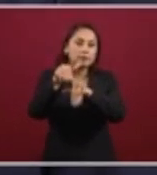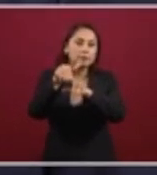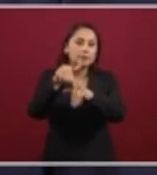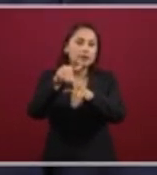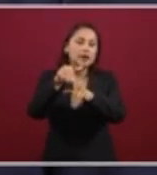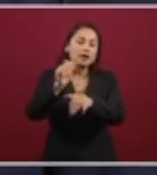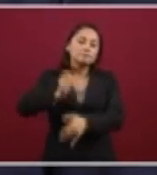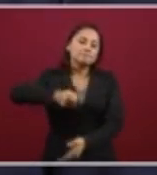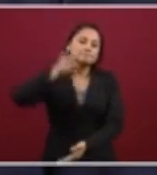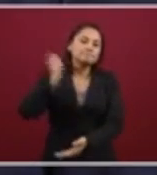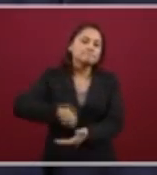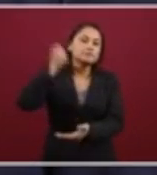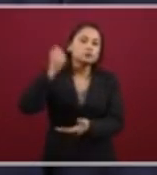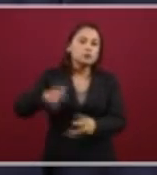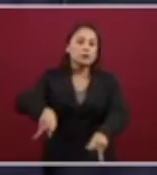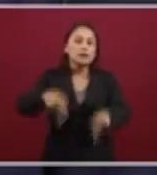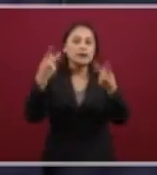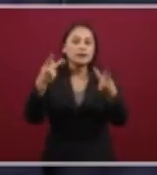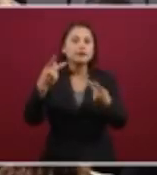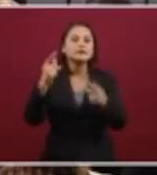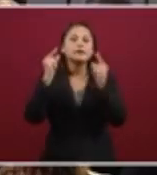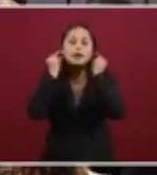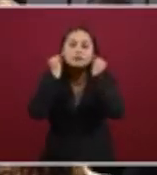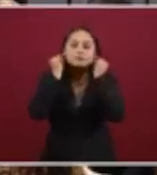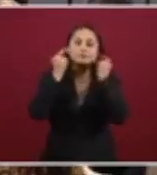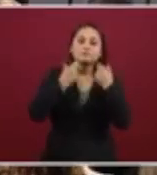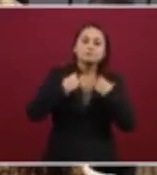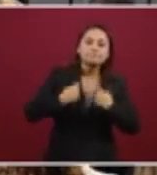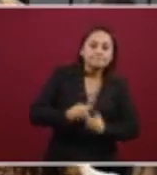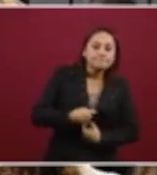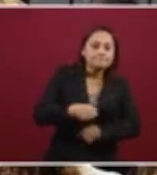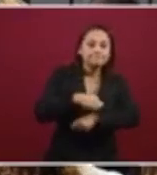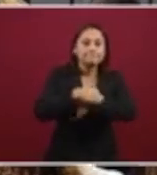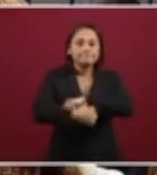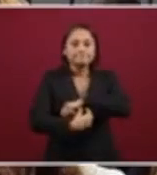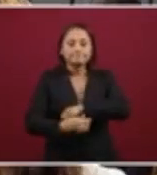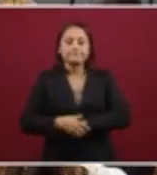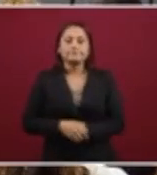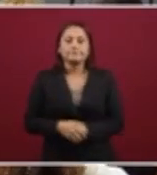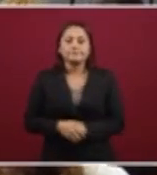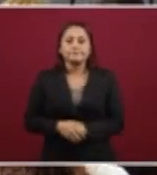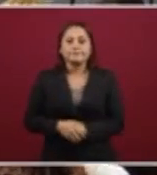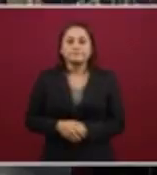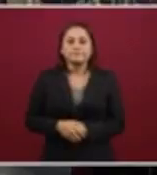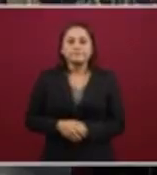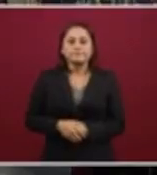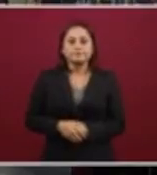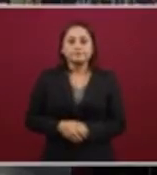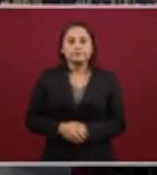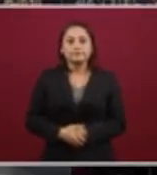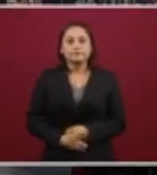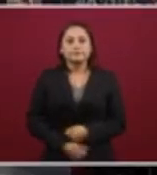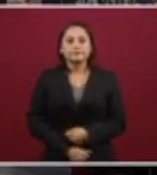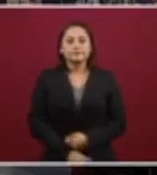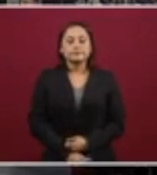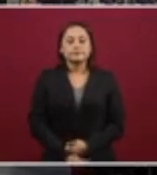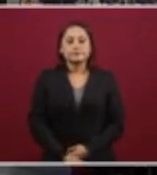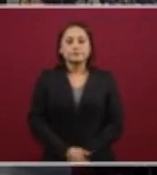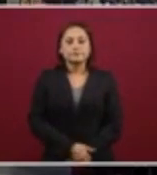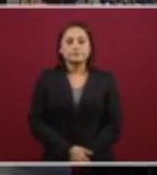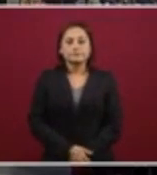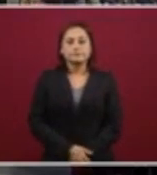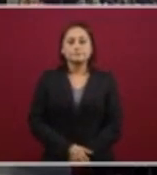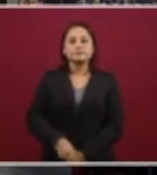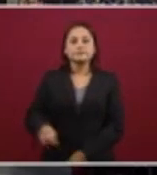joyas. Presidente, la última pregunta. La sentencia del Chapo. Mañana